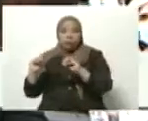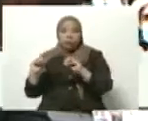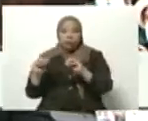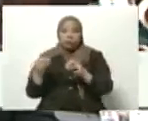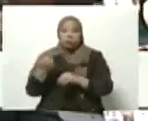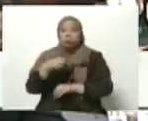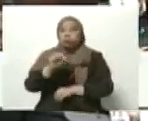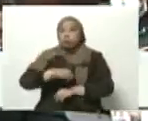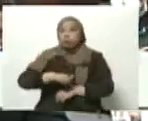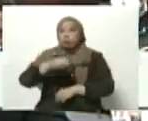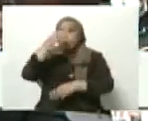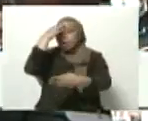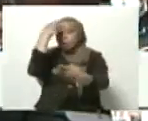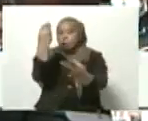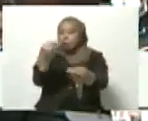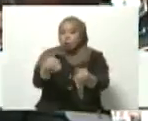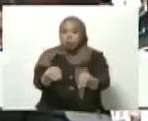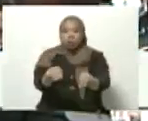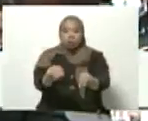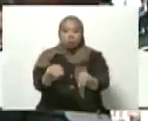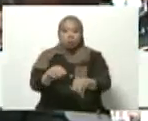coincido plenamente,